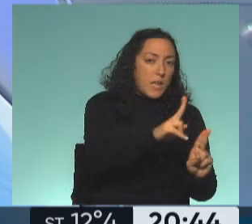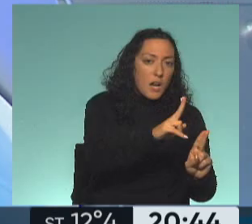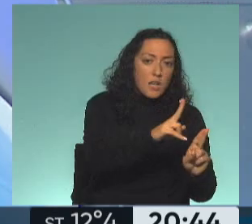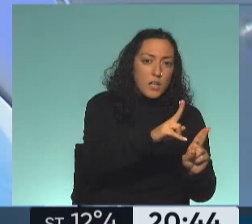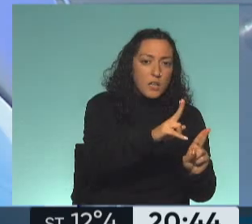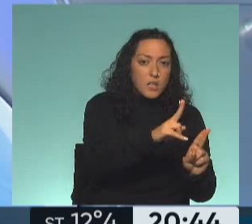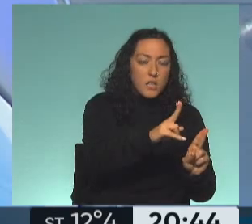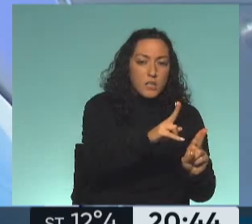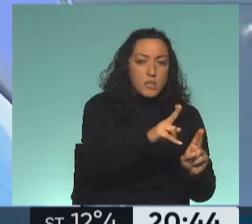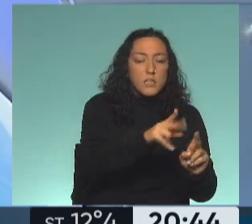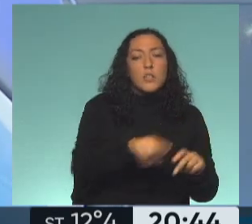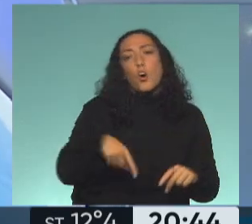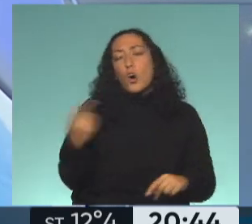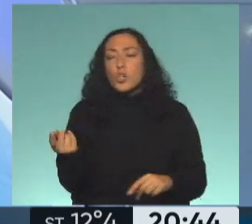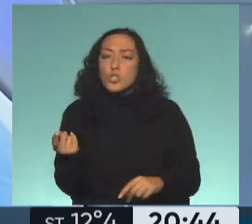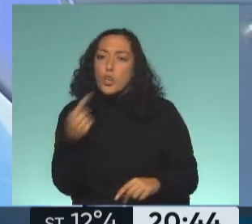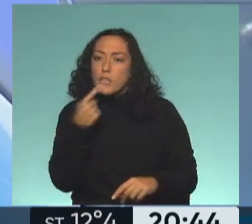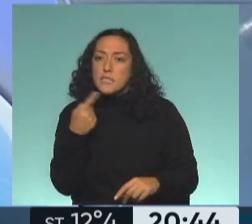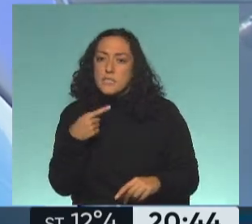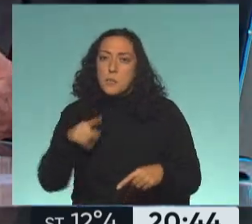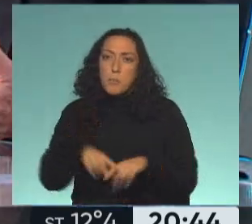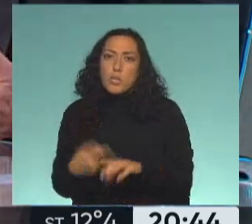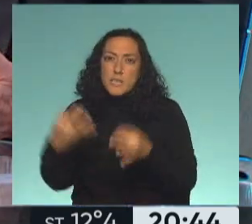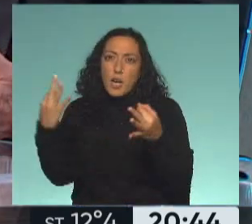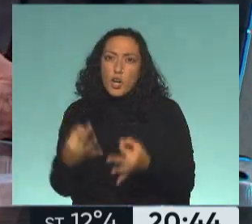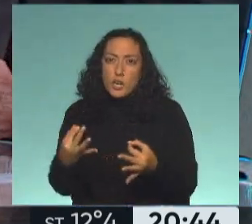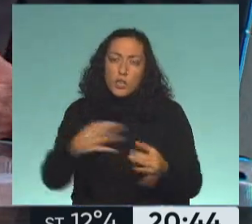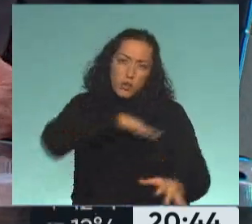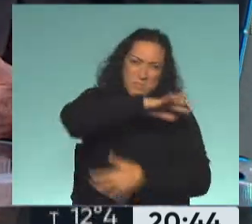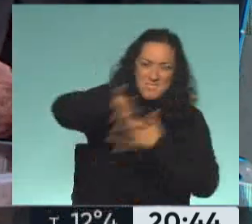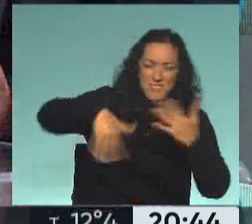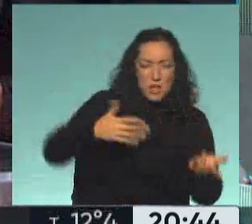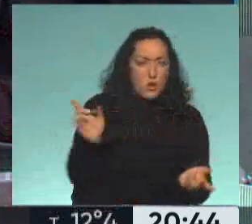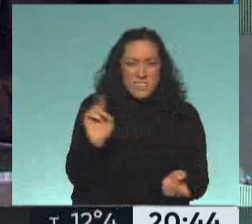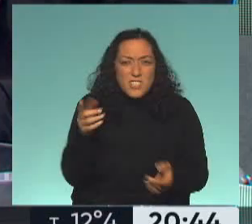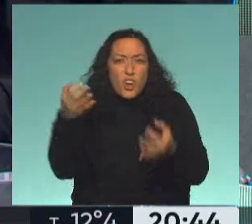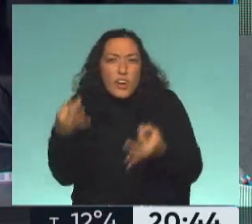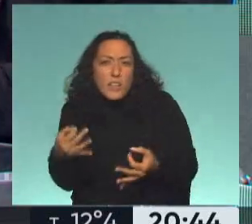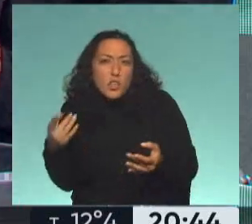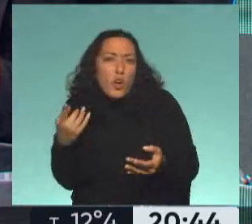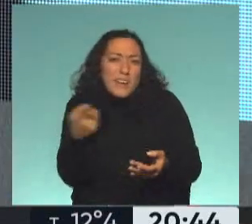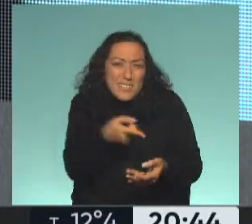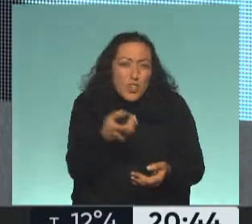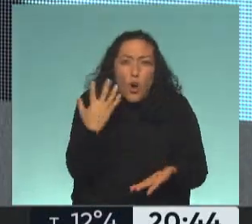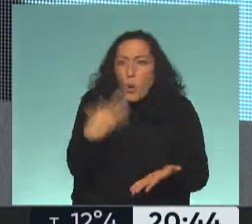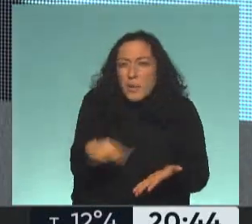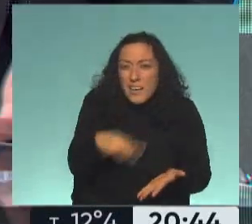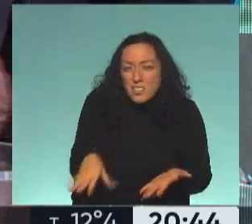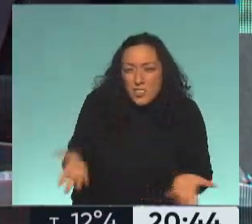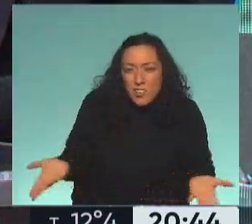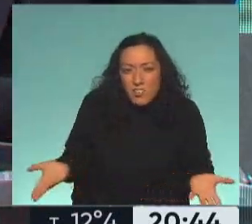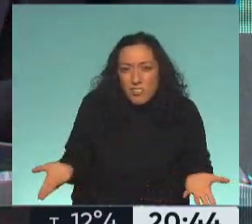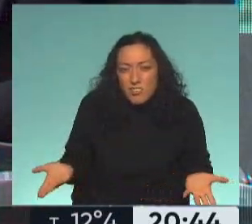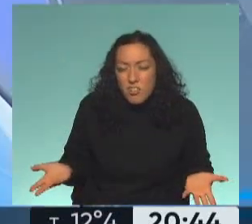que define como políticamente correcto. No es políticamente correcto, es una obligación. No lo estaba escuchando, pero